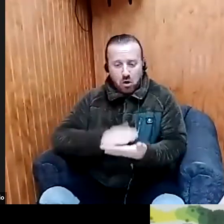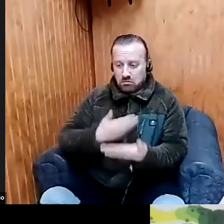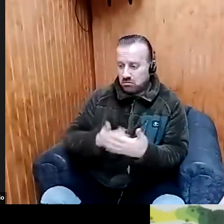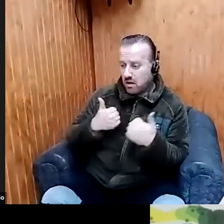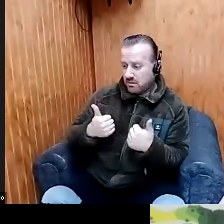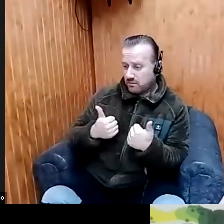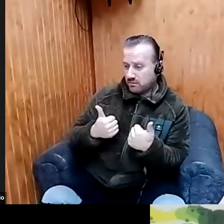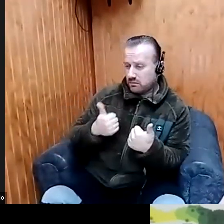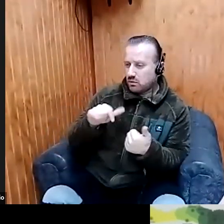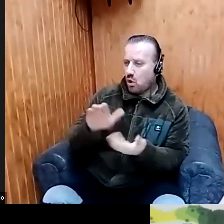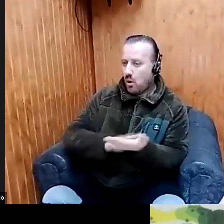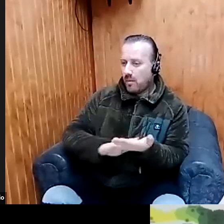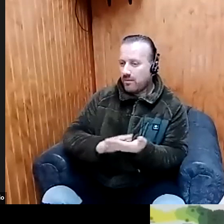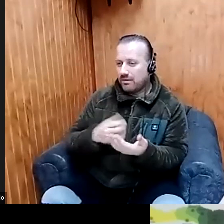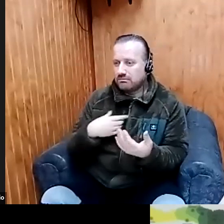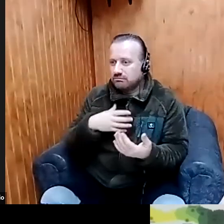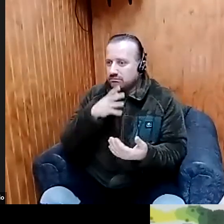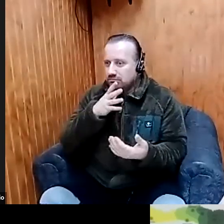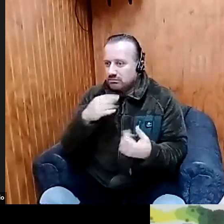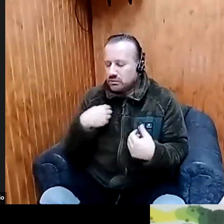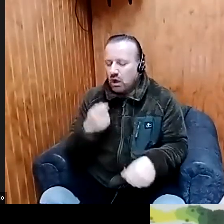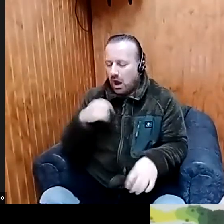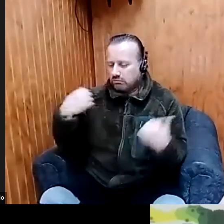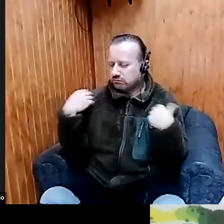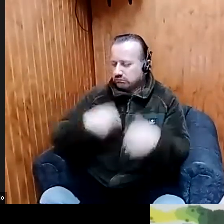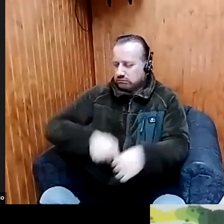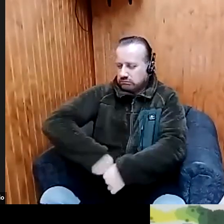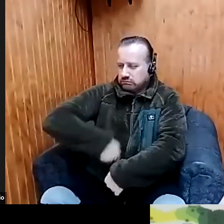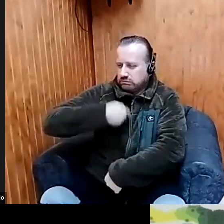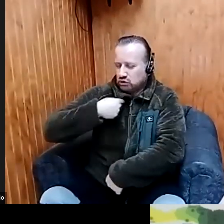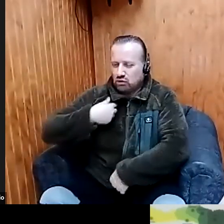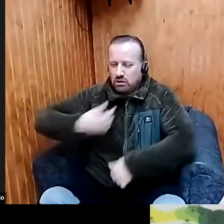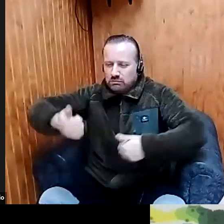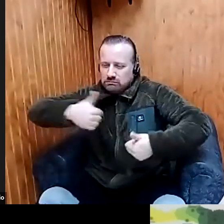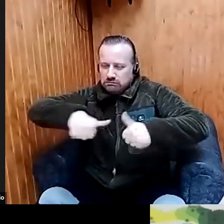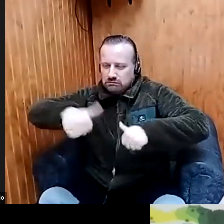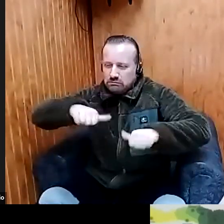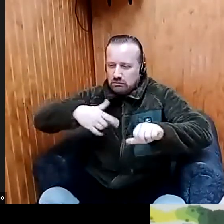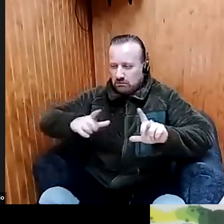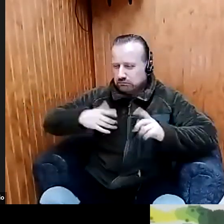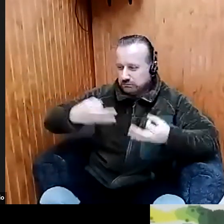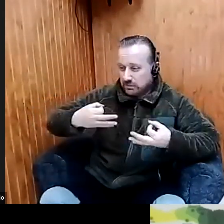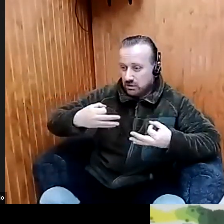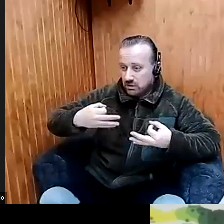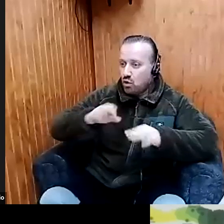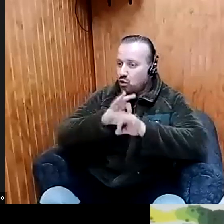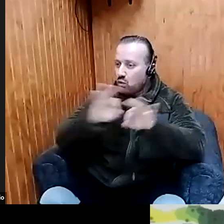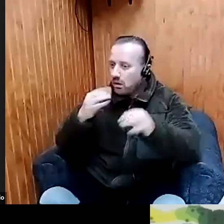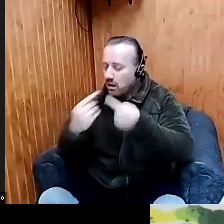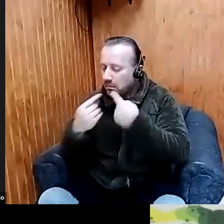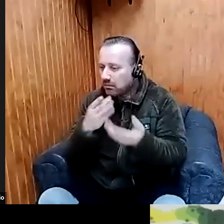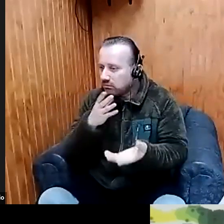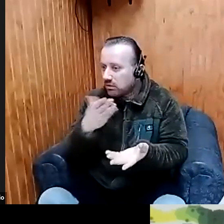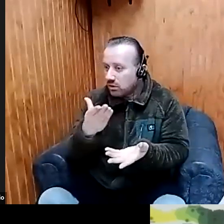tienen que disfrazarse de científicos que hacen indagación. Quizá no les gustará, pero si nunca se prueban el traje no podrán decirlo. Por lo